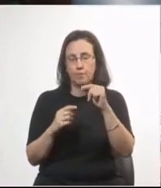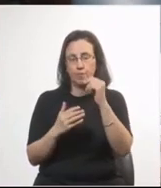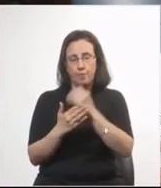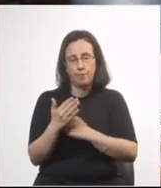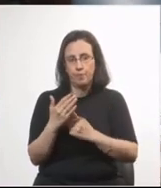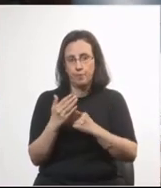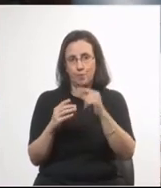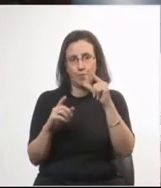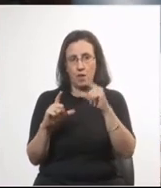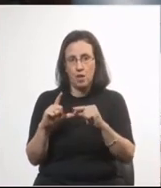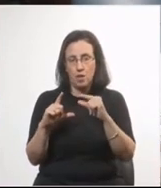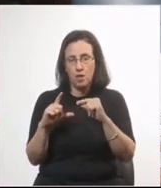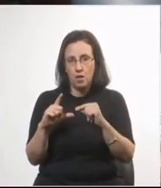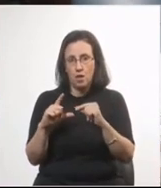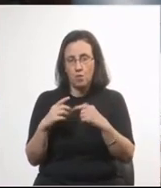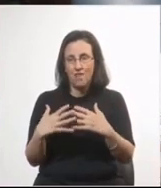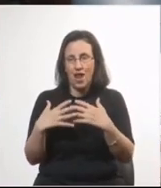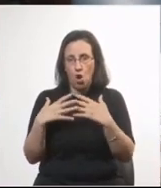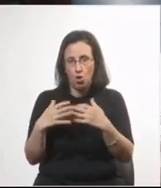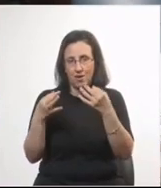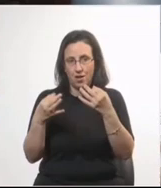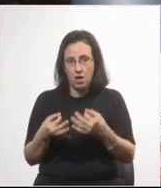y recién en